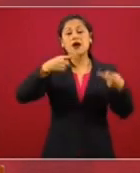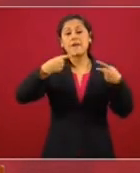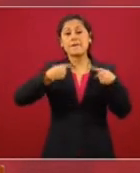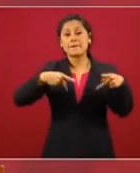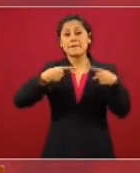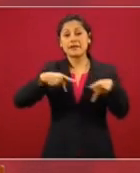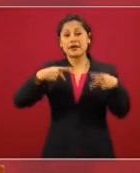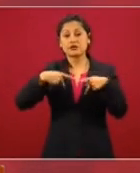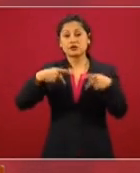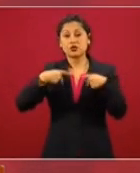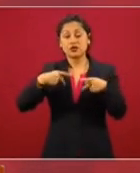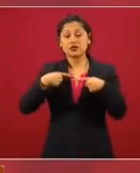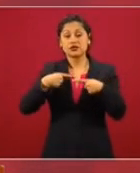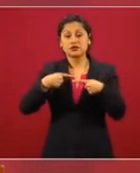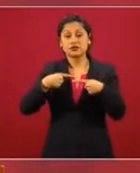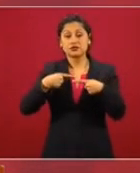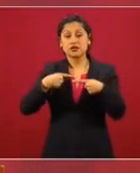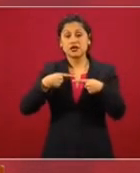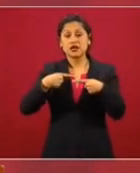los hacendados